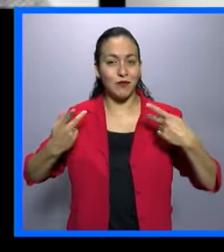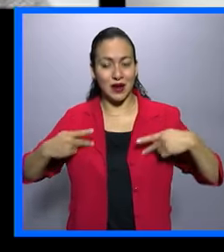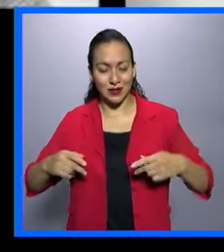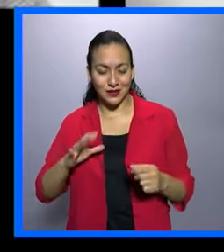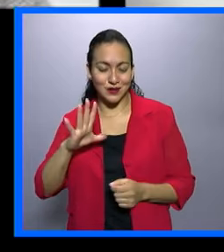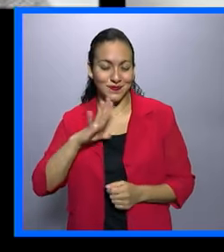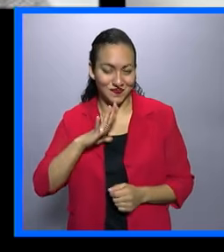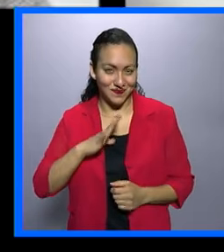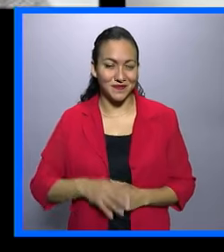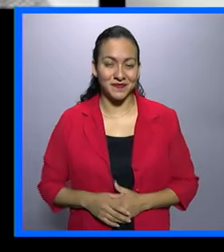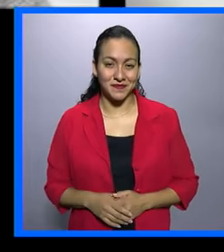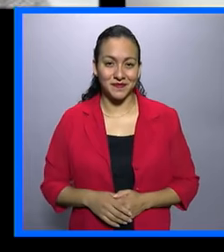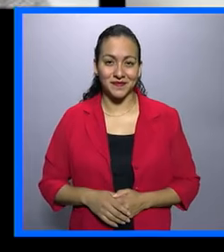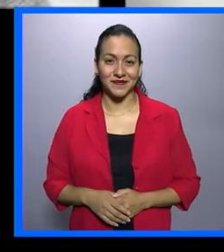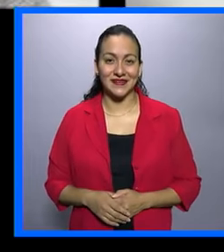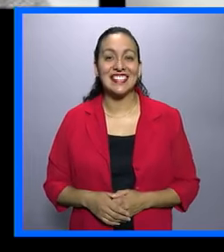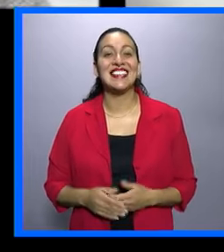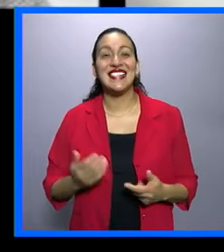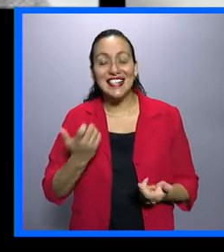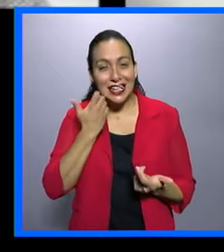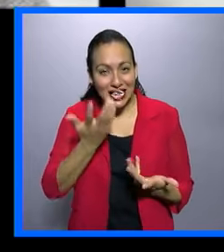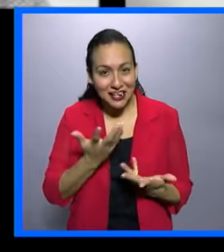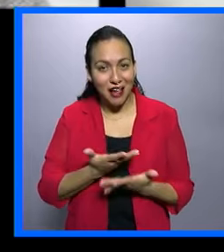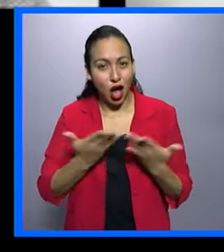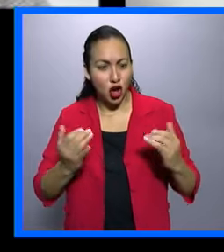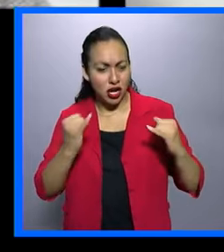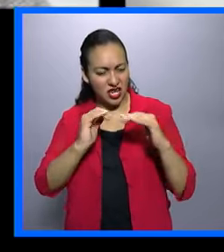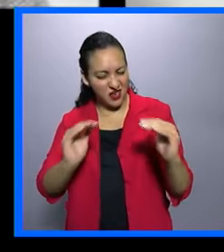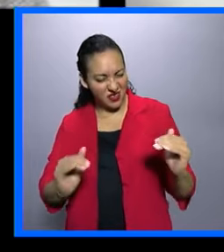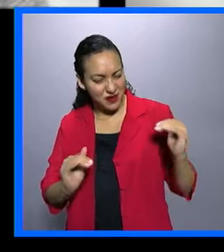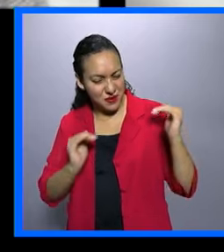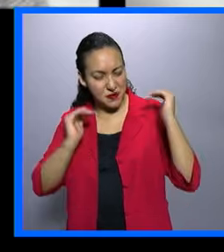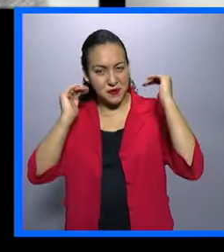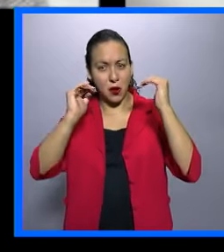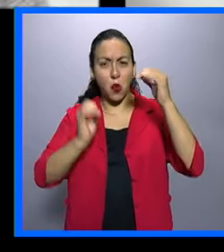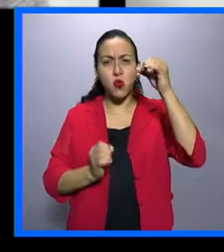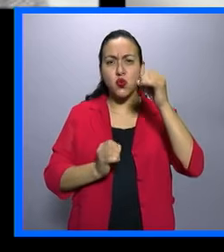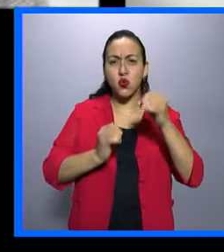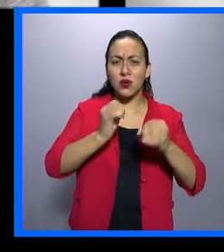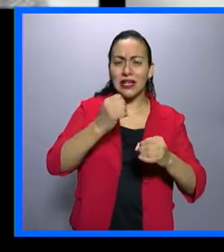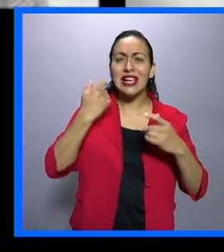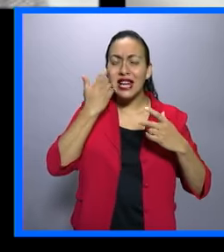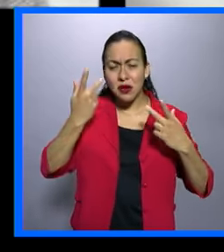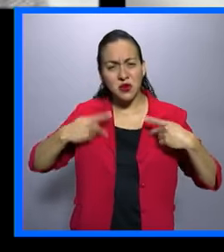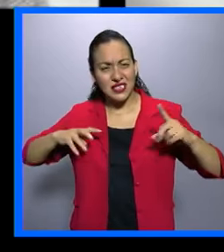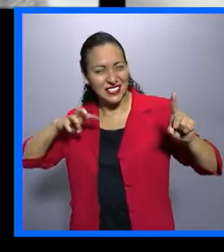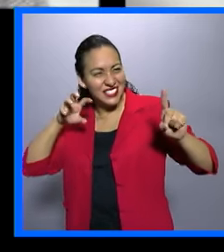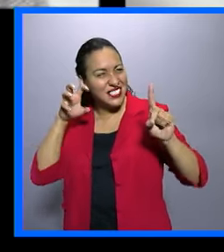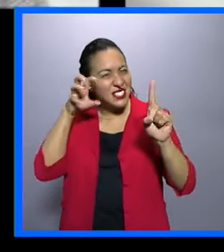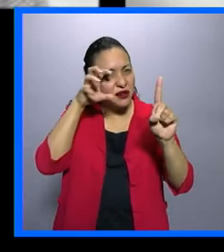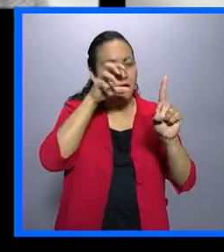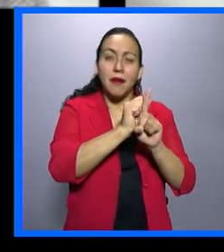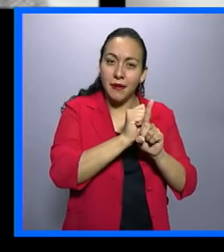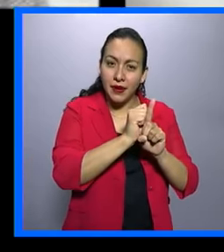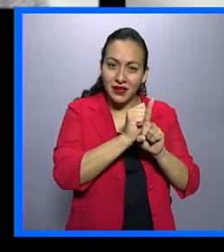Echar a andar este elefante que es la justicia que es necesario, pero